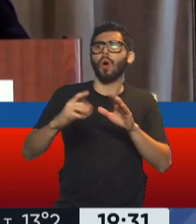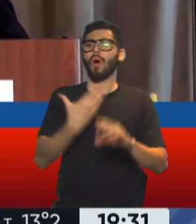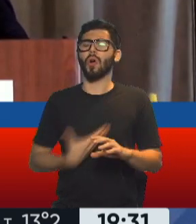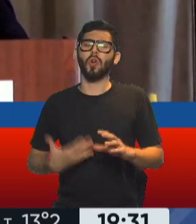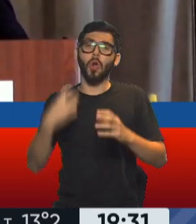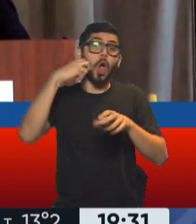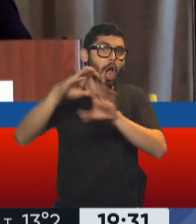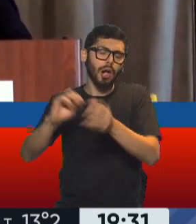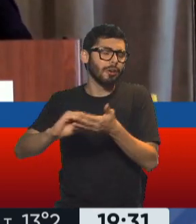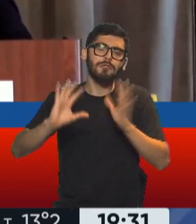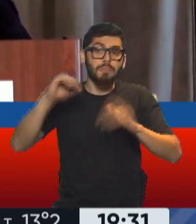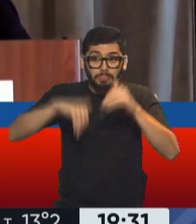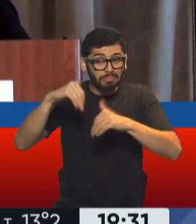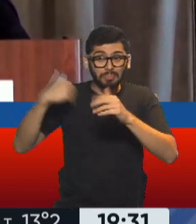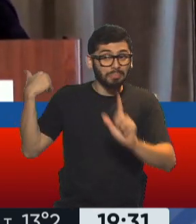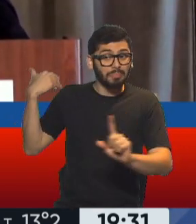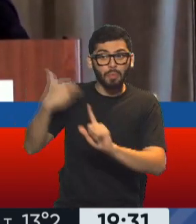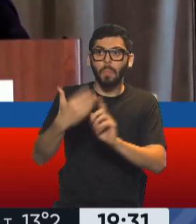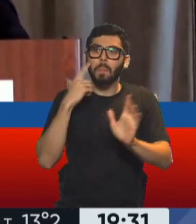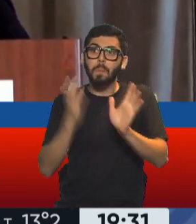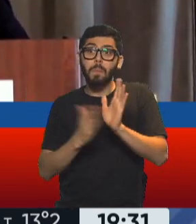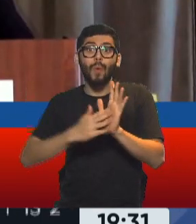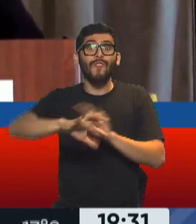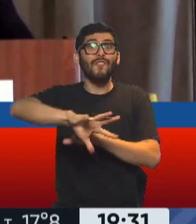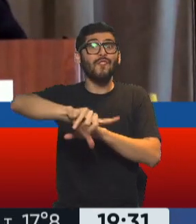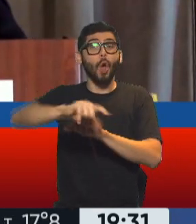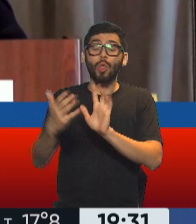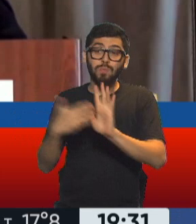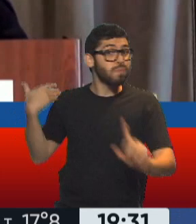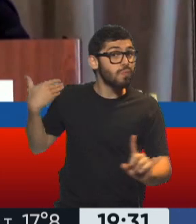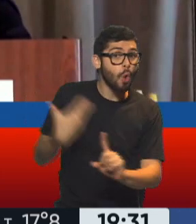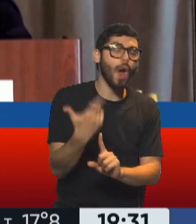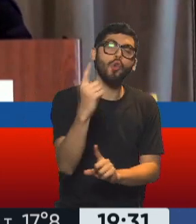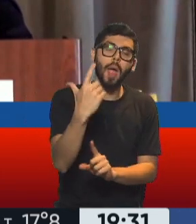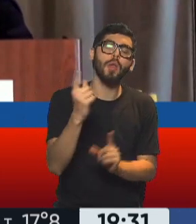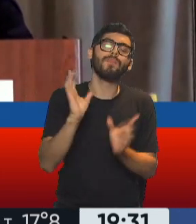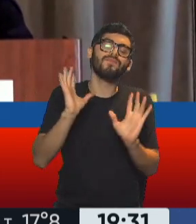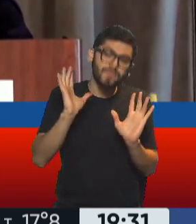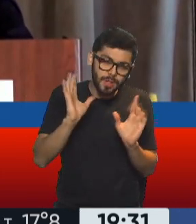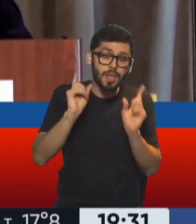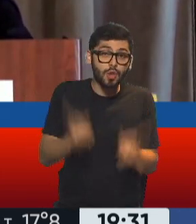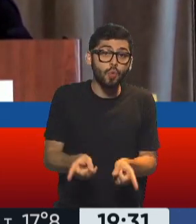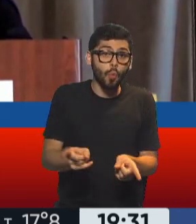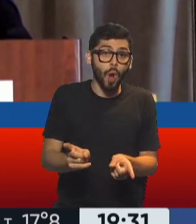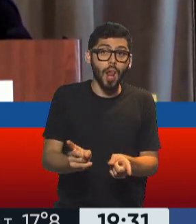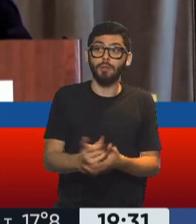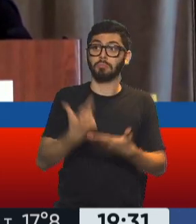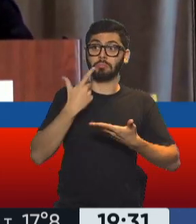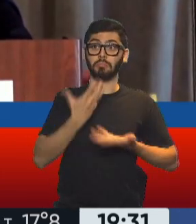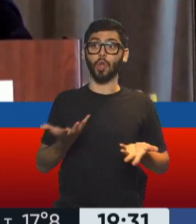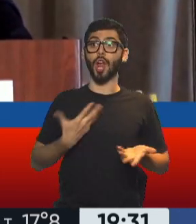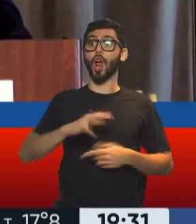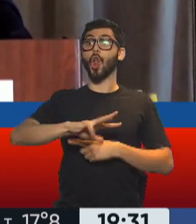ninguna prueba de que se hayan cometido fraude en las elecciones, pero siempre es bueno, además de parecer y